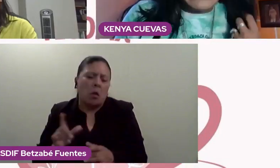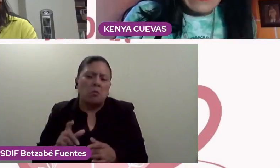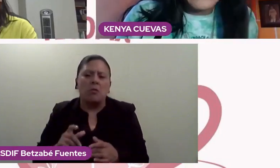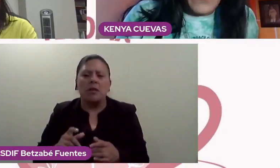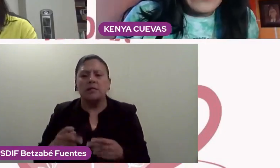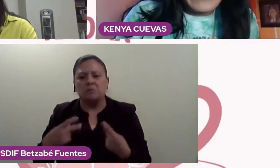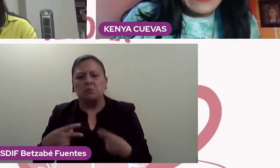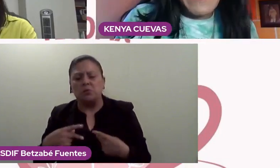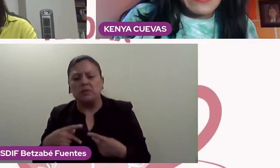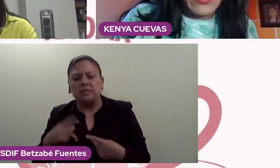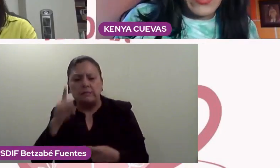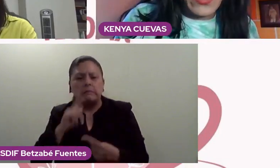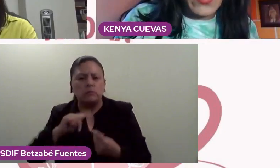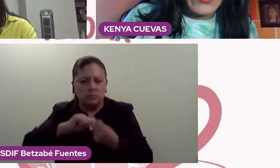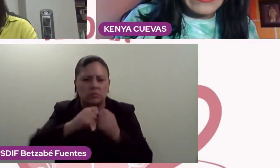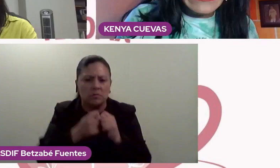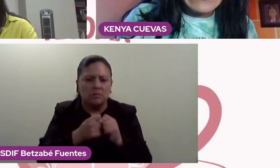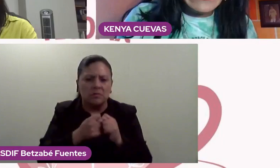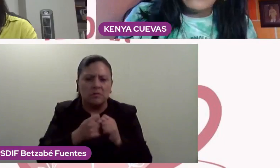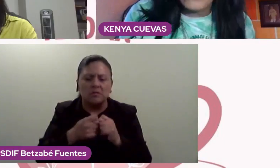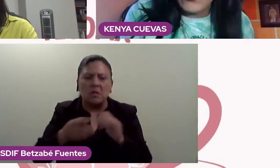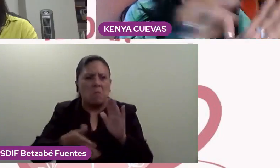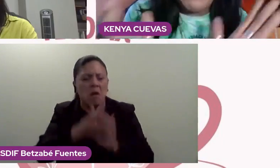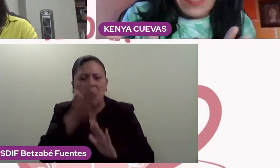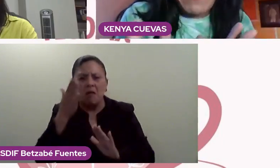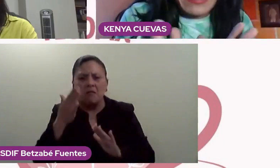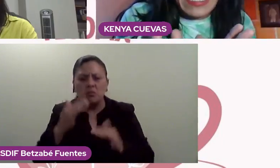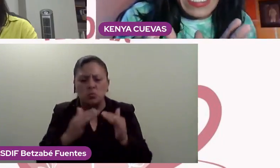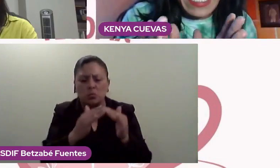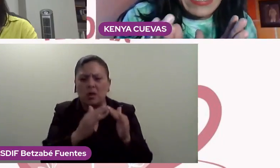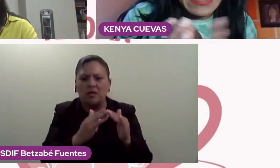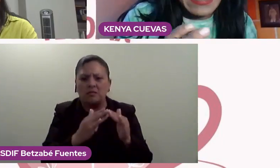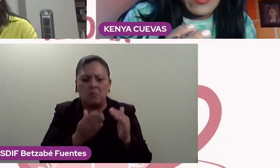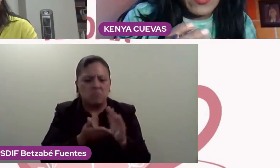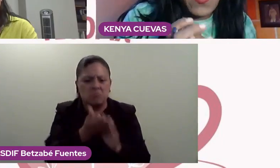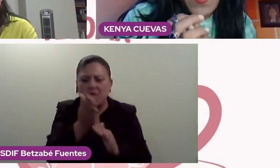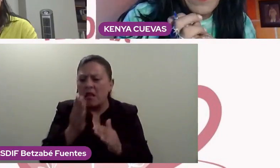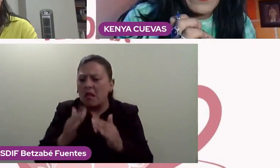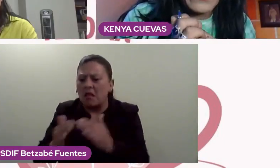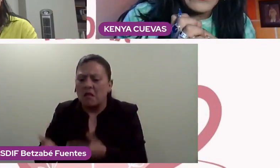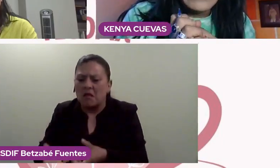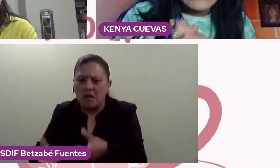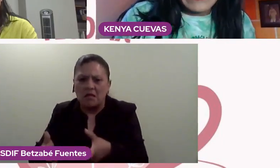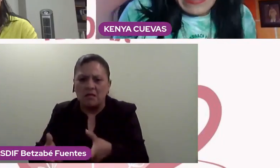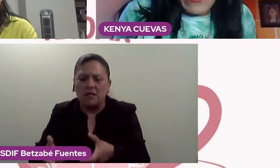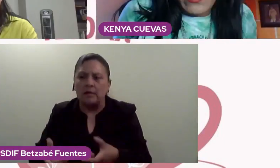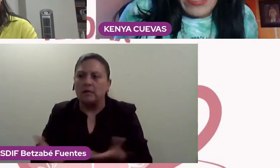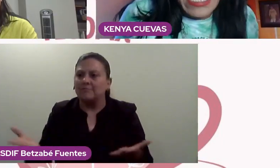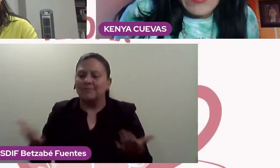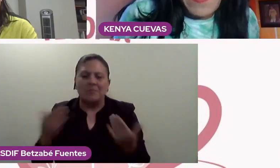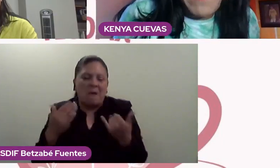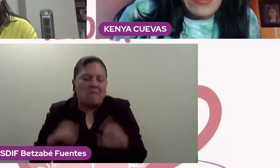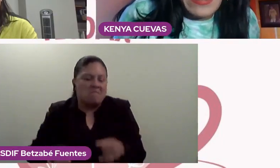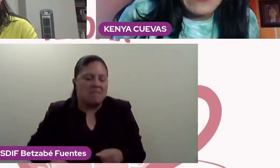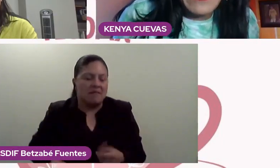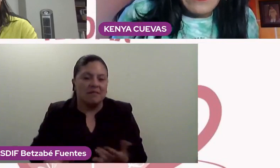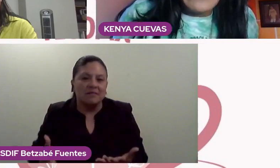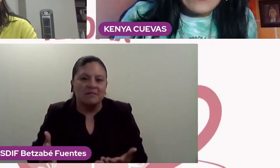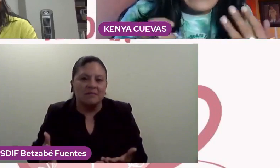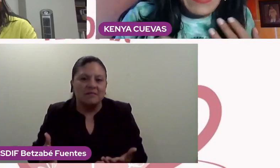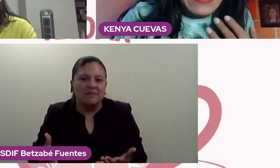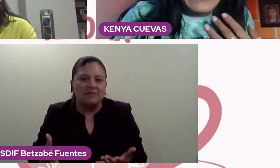y te das cuenta de ese abandono, ¿no? Y yo no iba a permitir al rescatar estos cuerpos que al encontrar a las